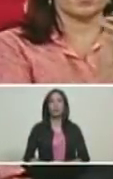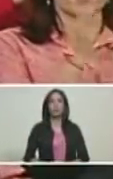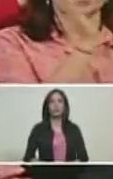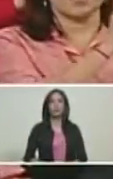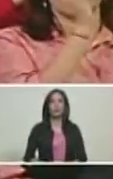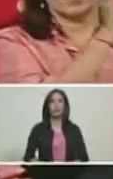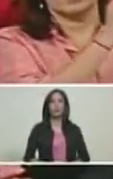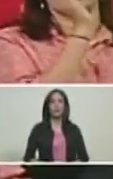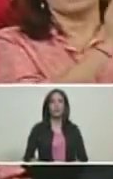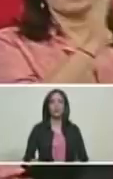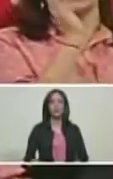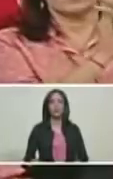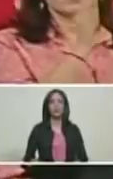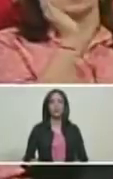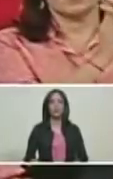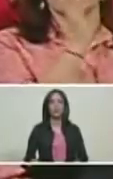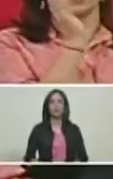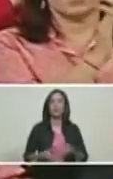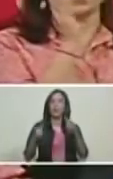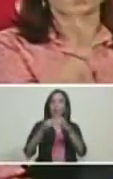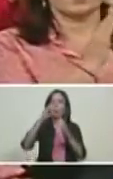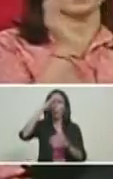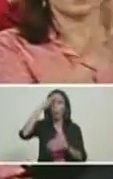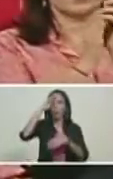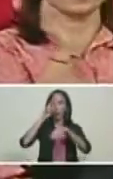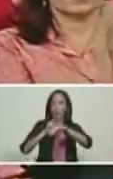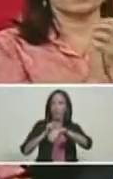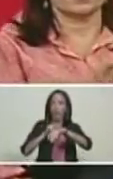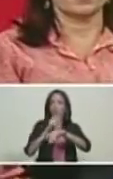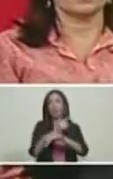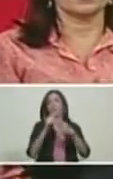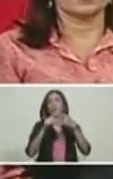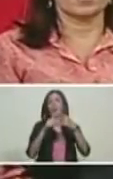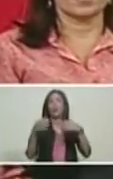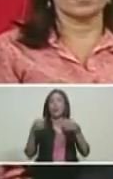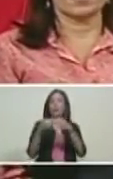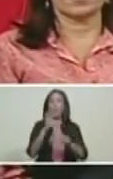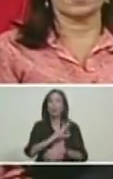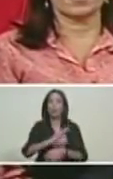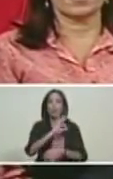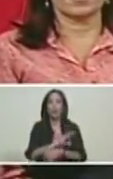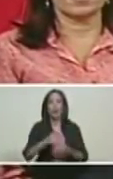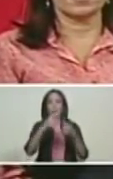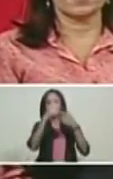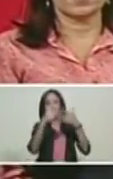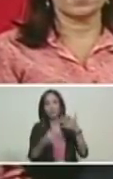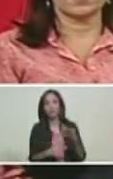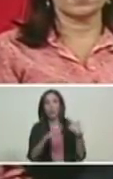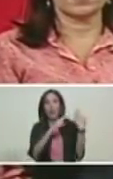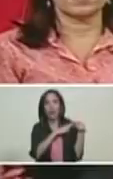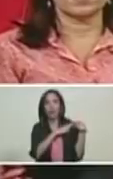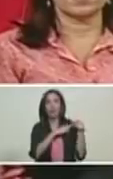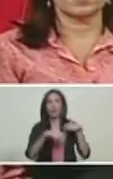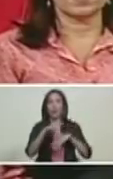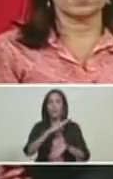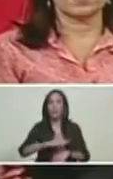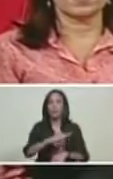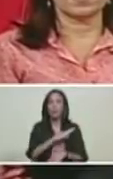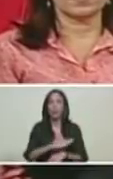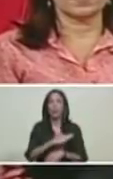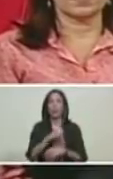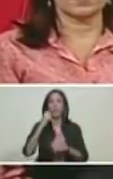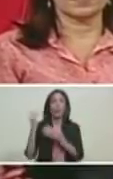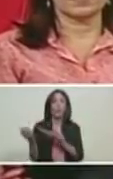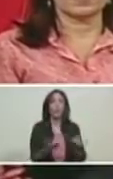Una delegación médica cubana, movimientos sociales presentes, jefes de misiones nacionales,